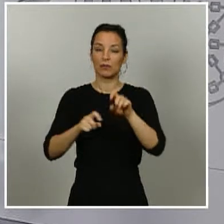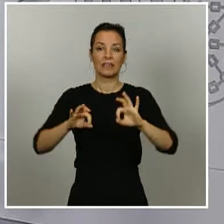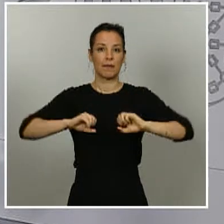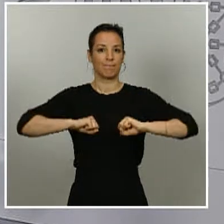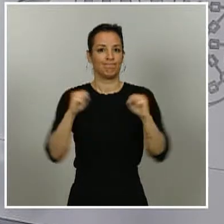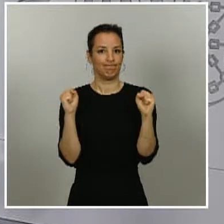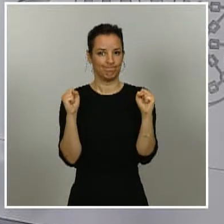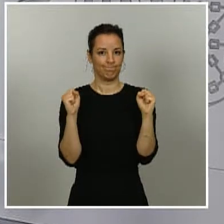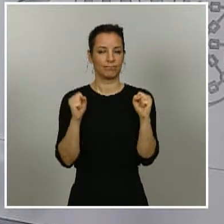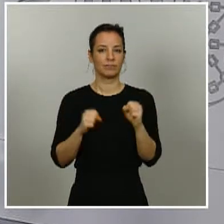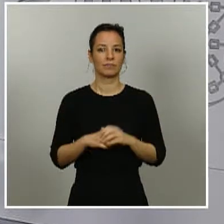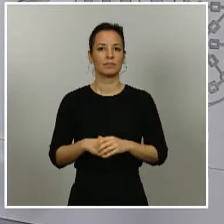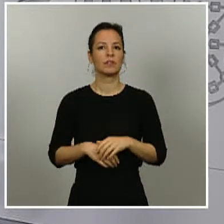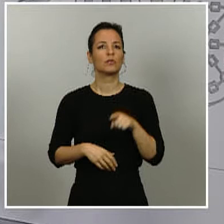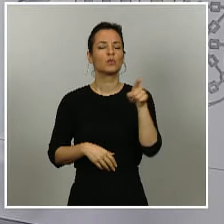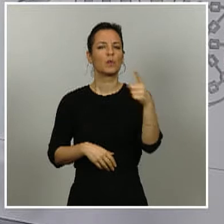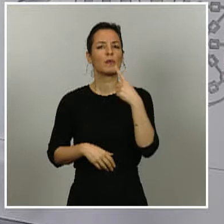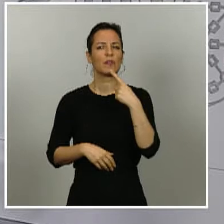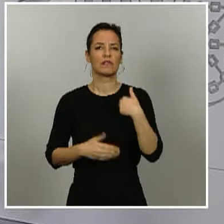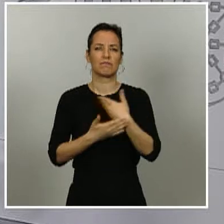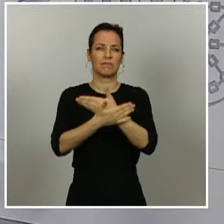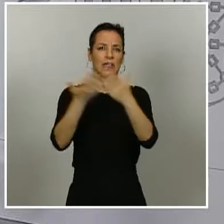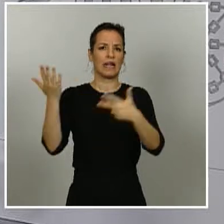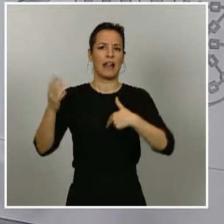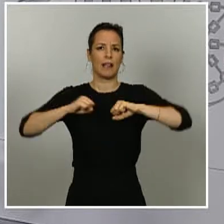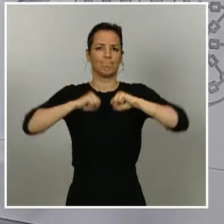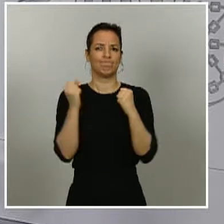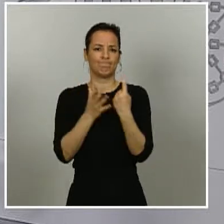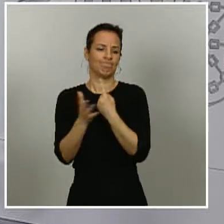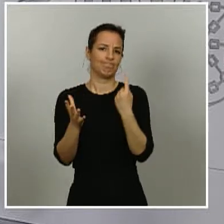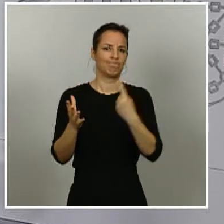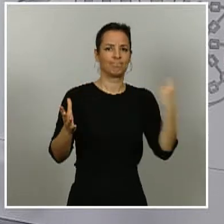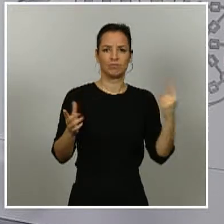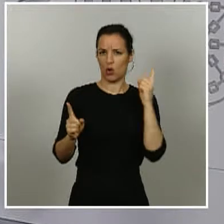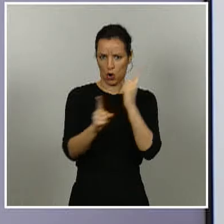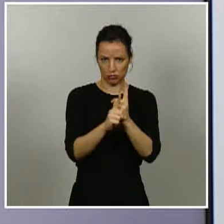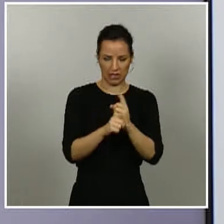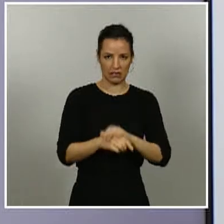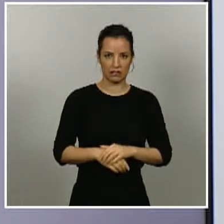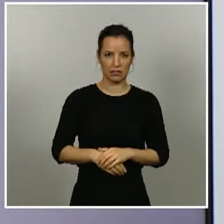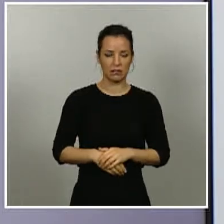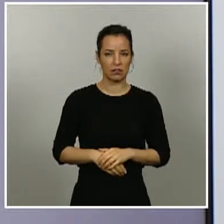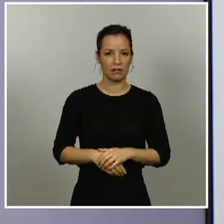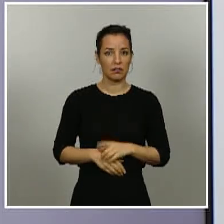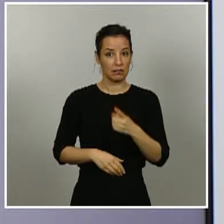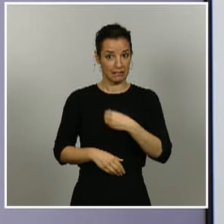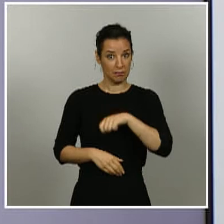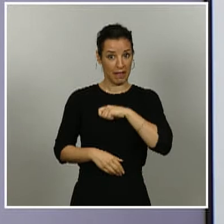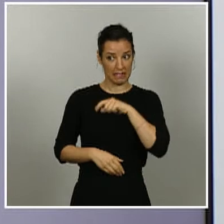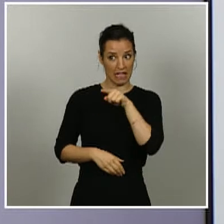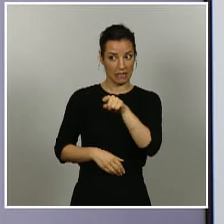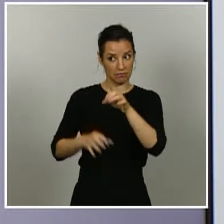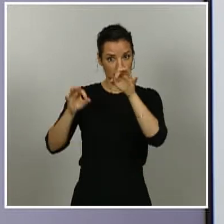las cuarentenas generales. Tal y como se ha implantado en España, ¿tiene previsto modificarla?